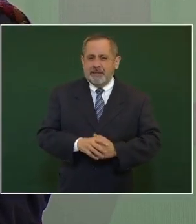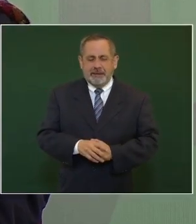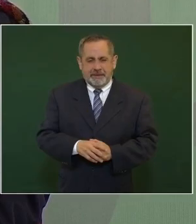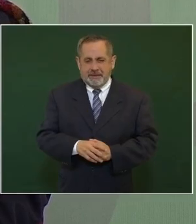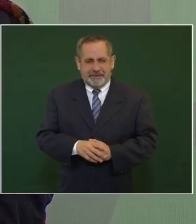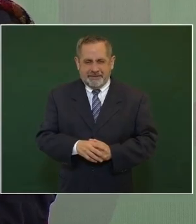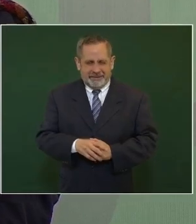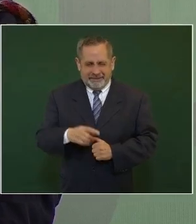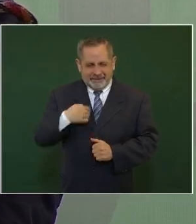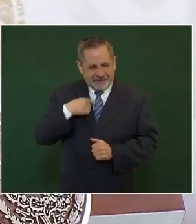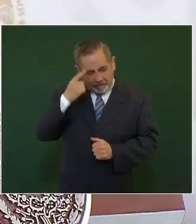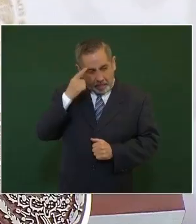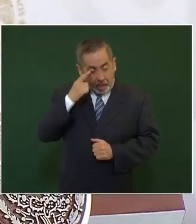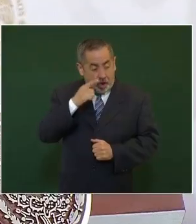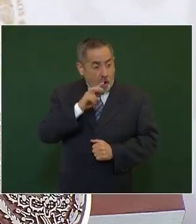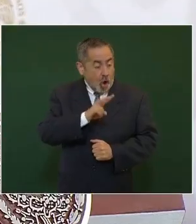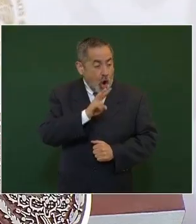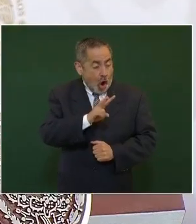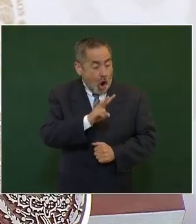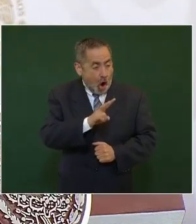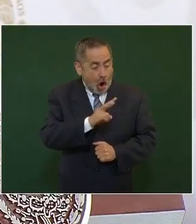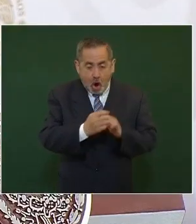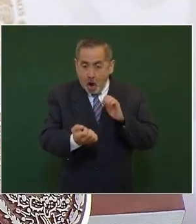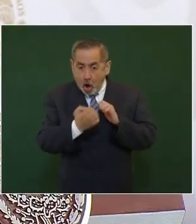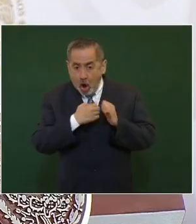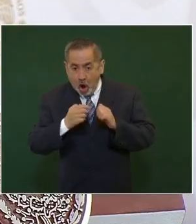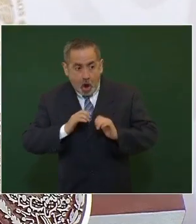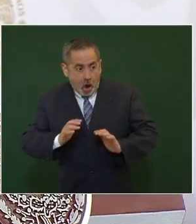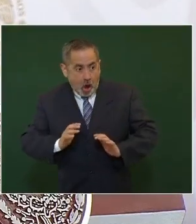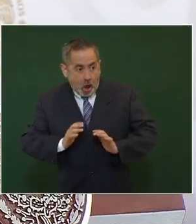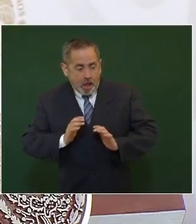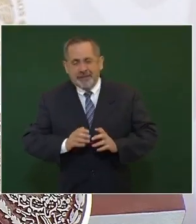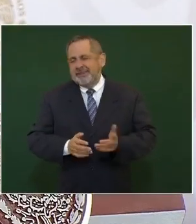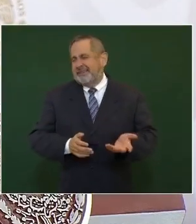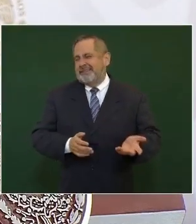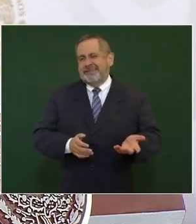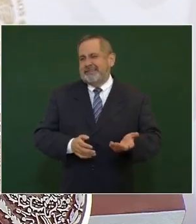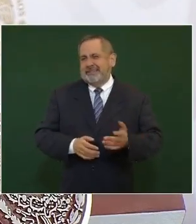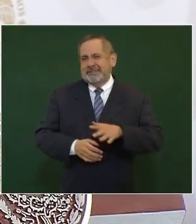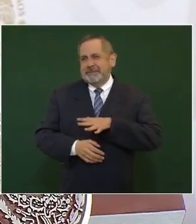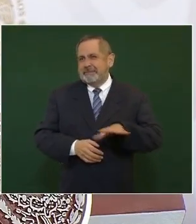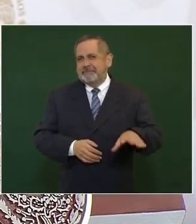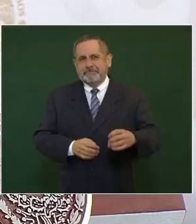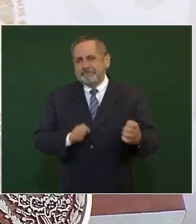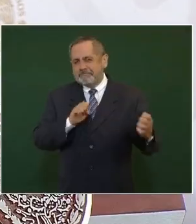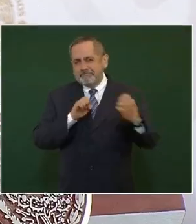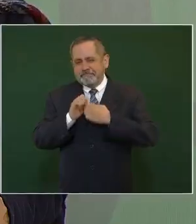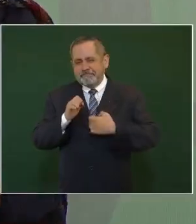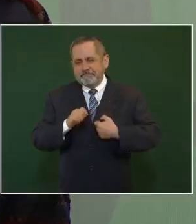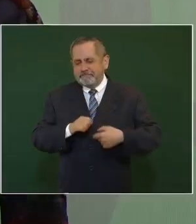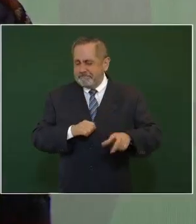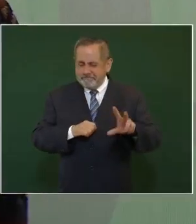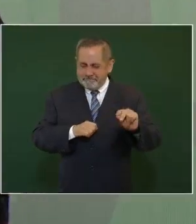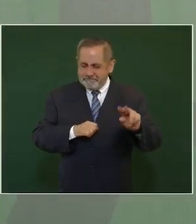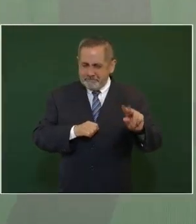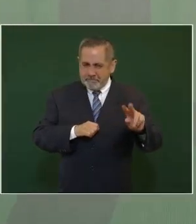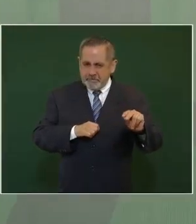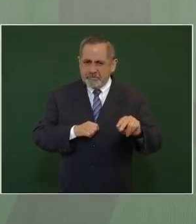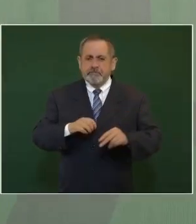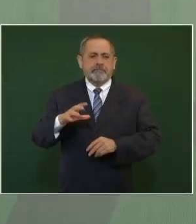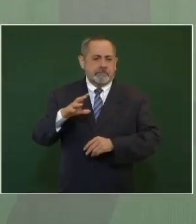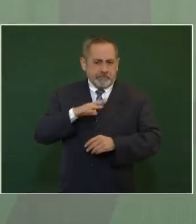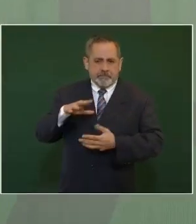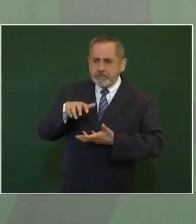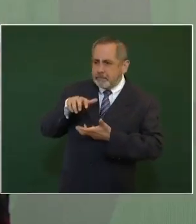A estas alturas ya se demuestra de que no me engañaron, que sí están llegando